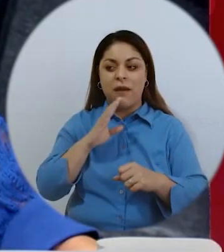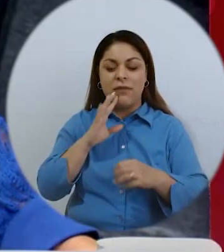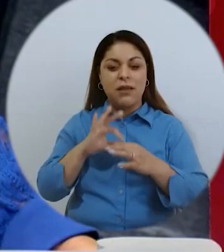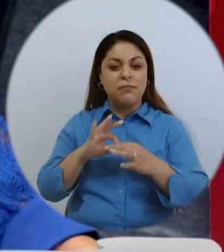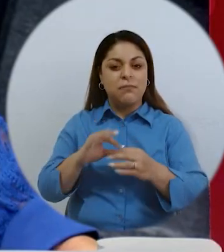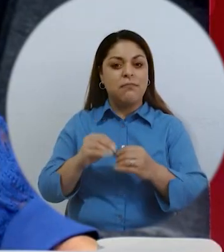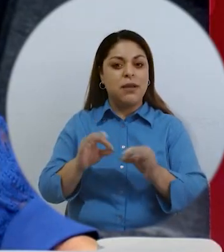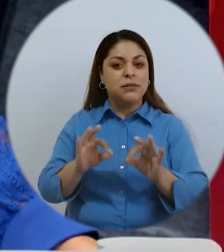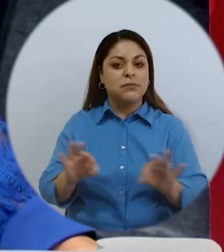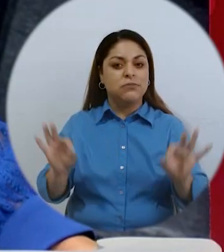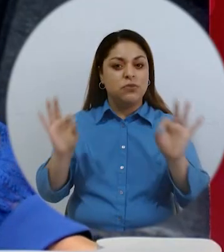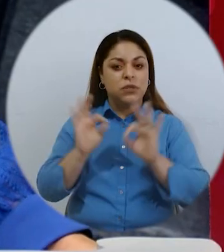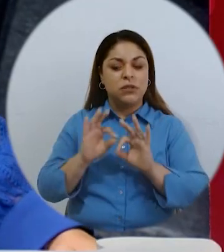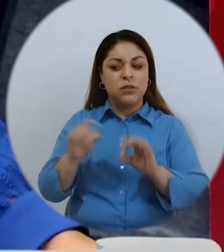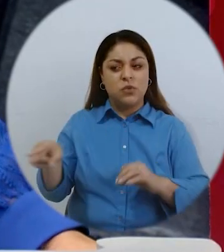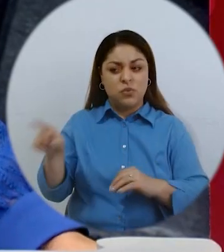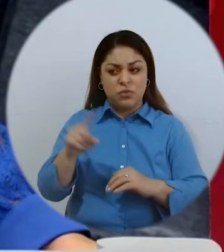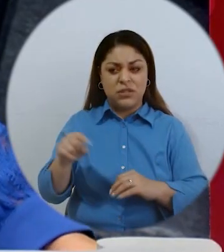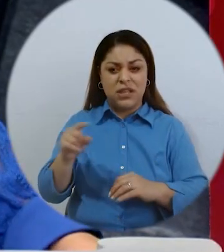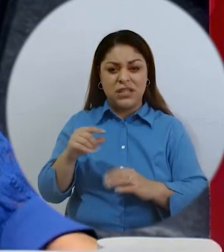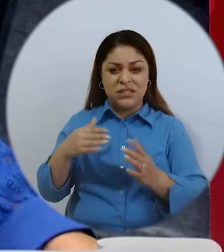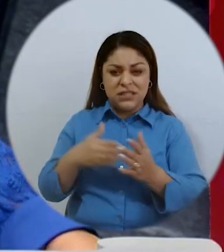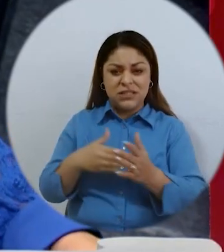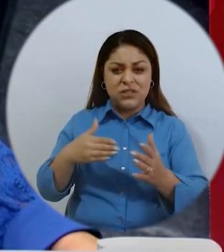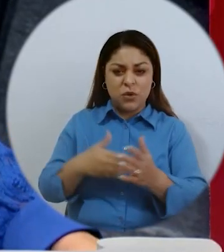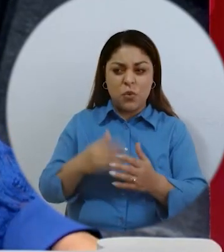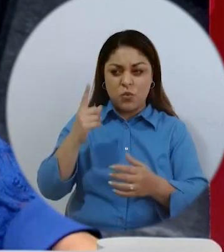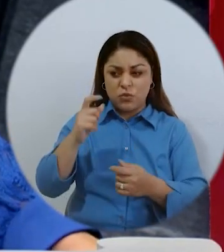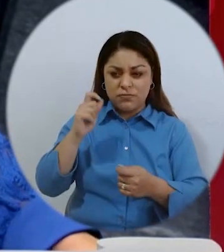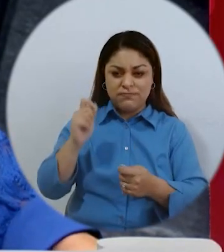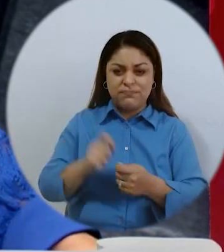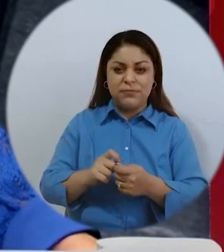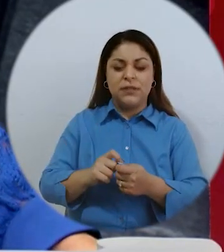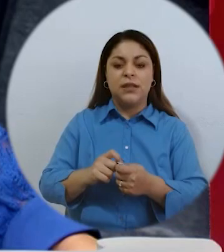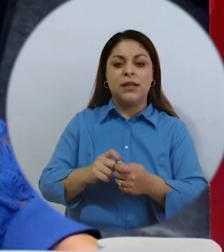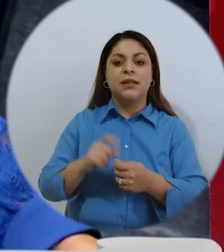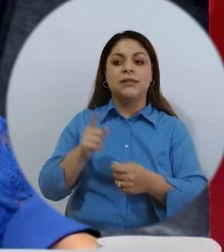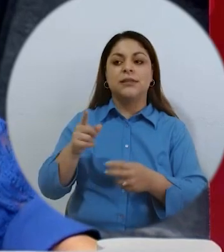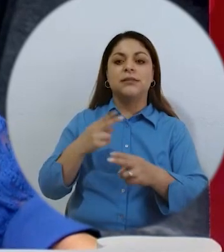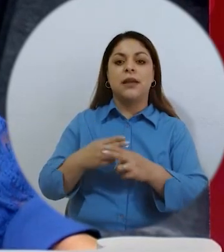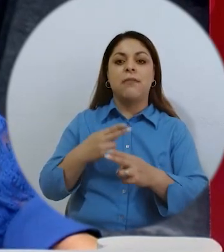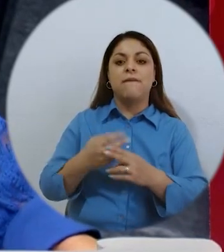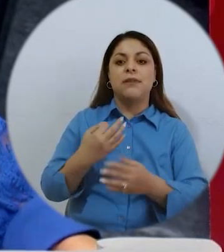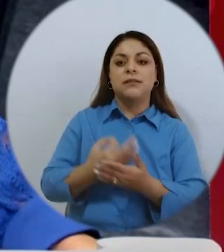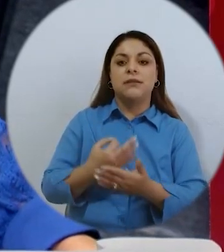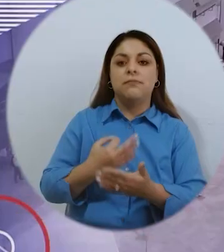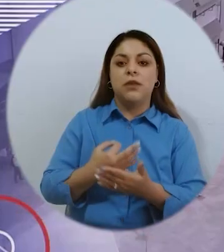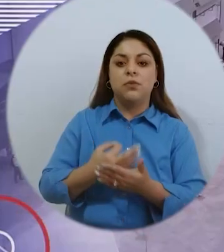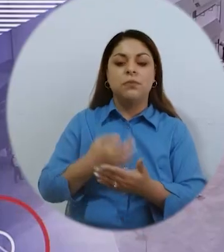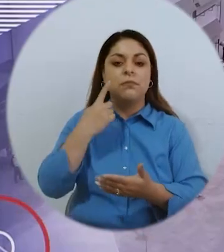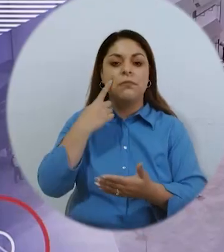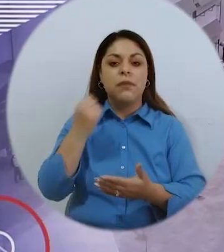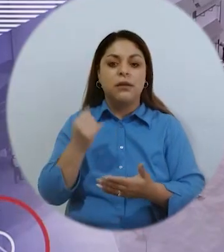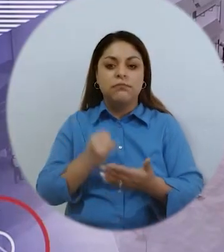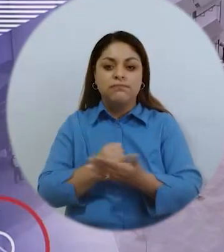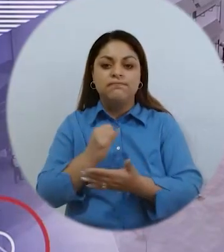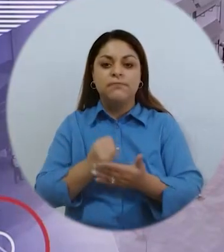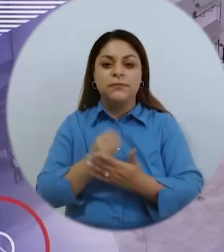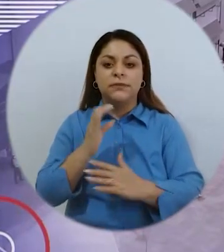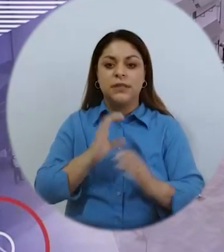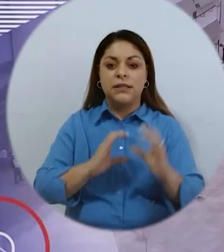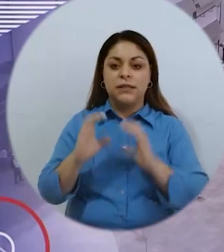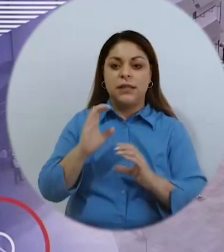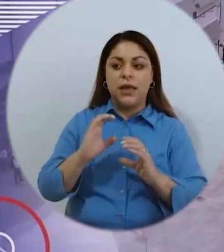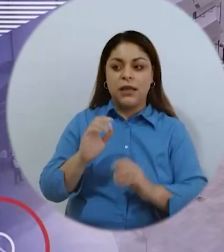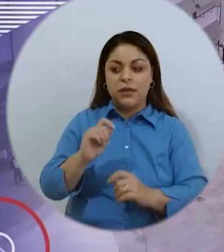como los más importantes. Ustedes han insistido en uno particularmente a lo largo del programa, que es el tema del financiamiento para investigación